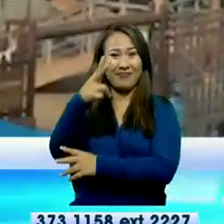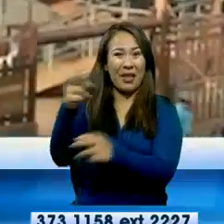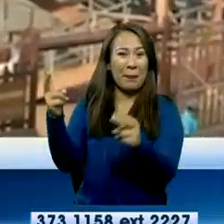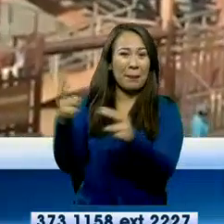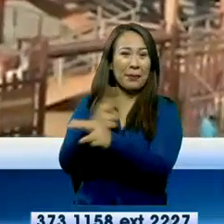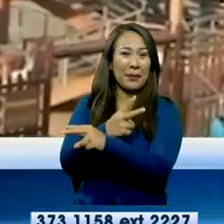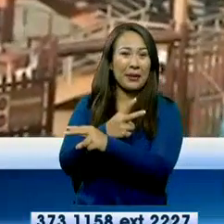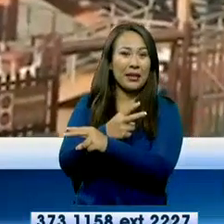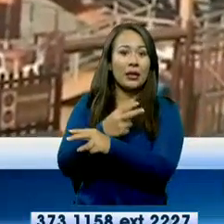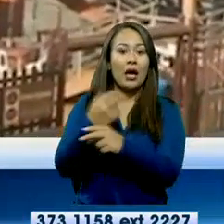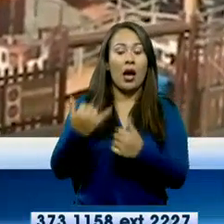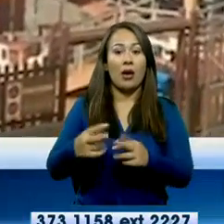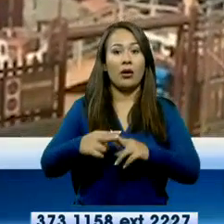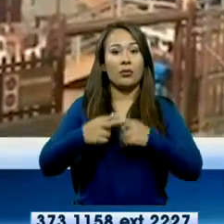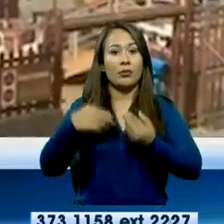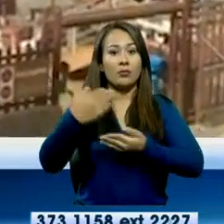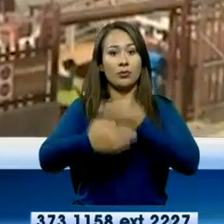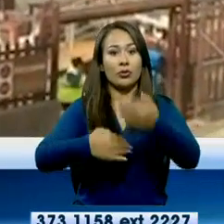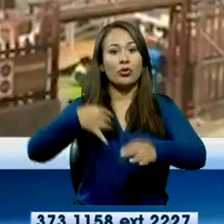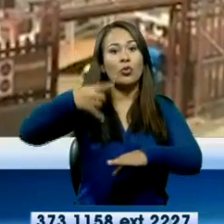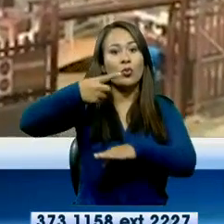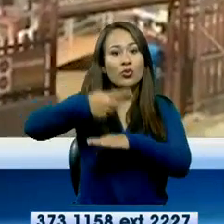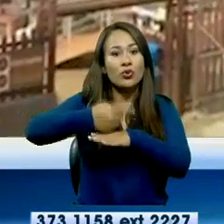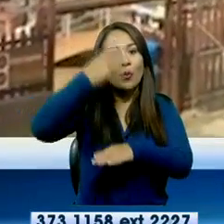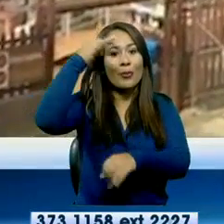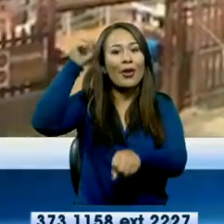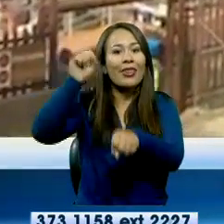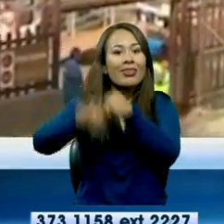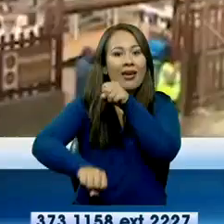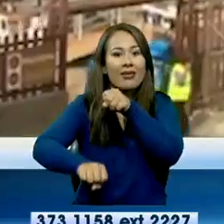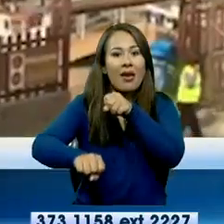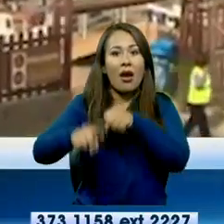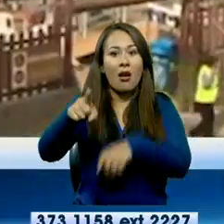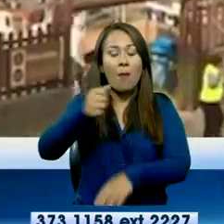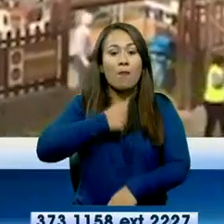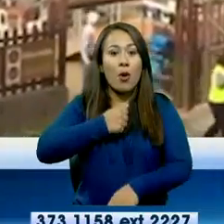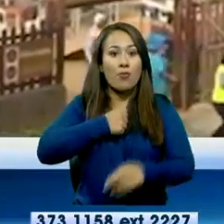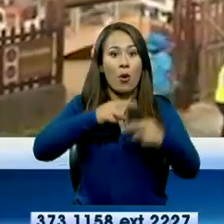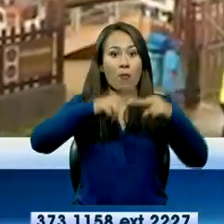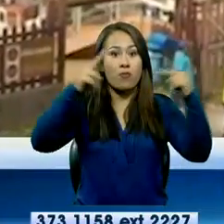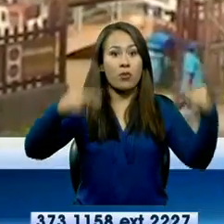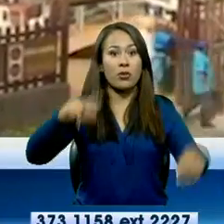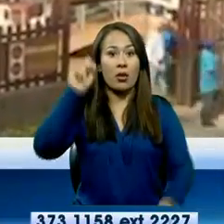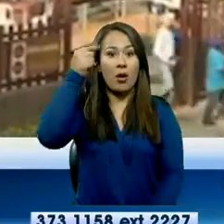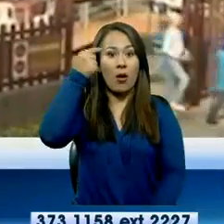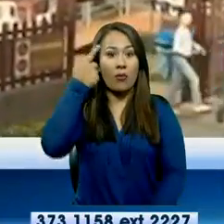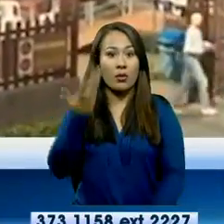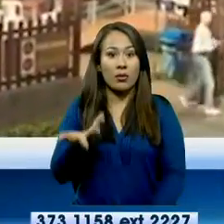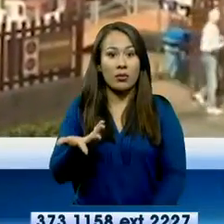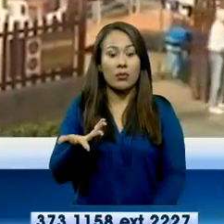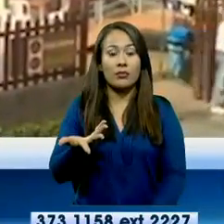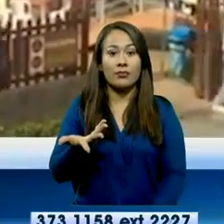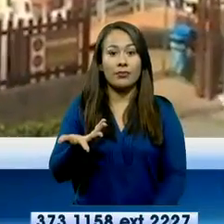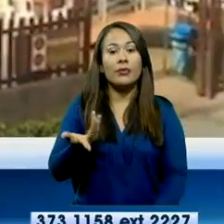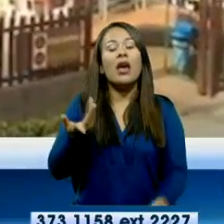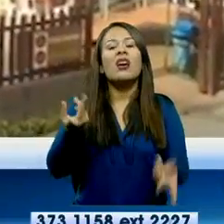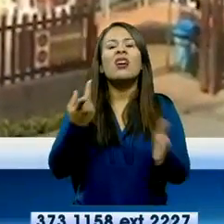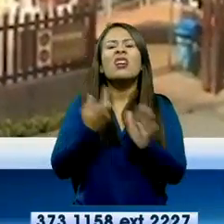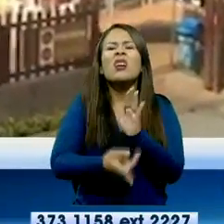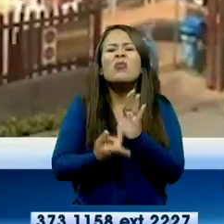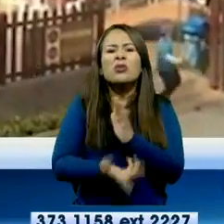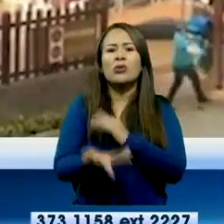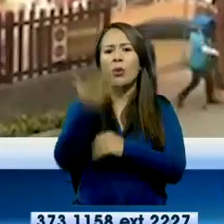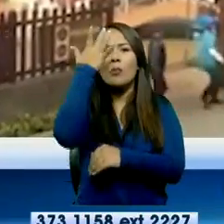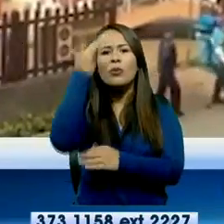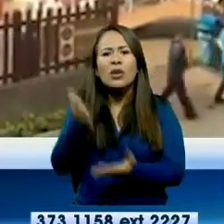Con ello se da inicio a la instrucción fiscal por el delito de daños a la propiedad pública y así establecer qué ocasionó que esta